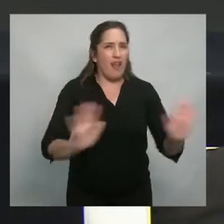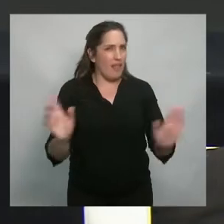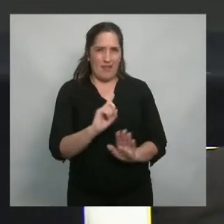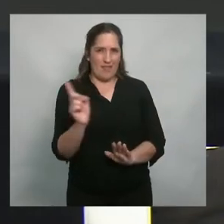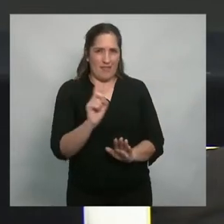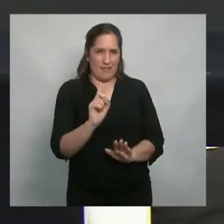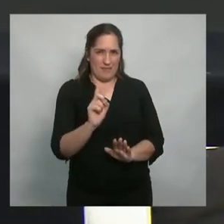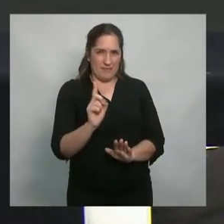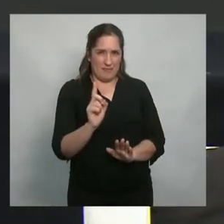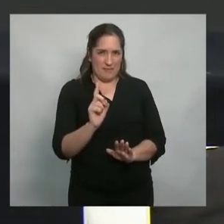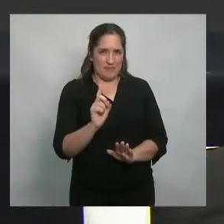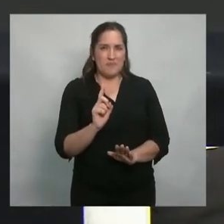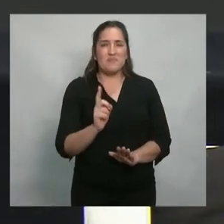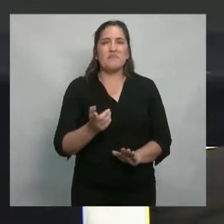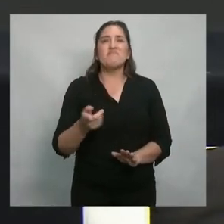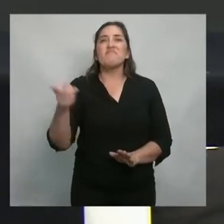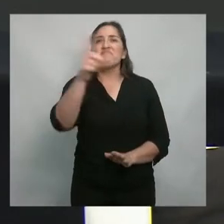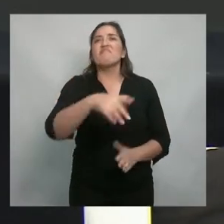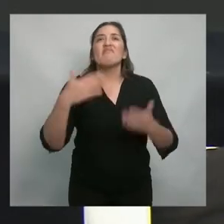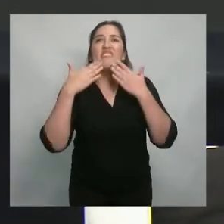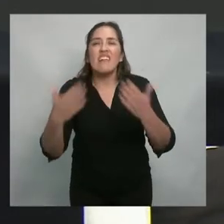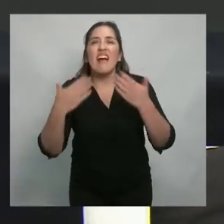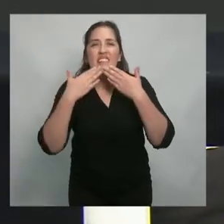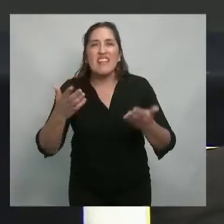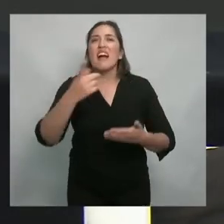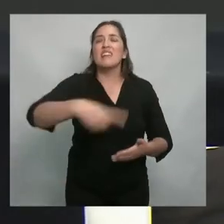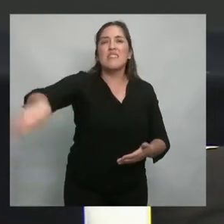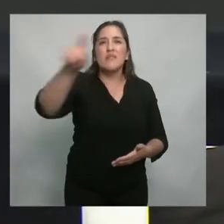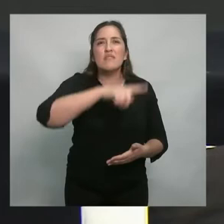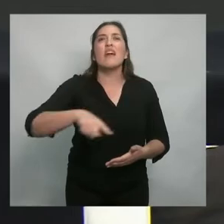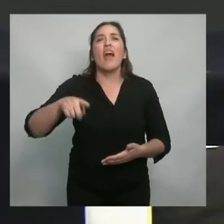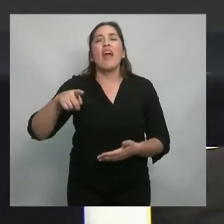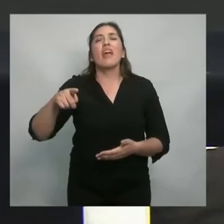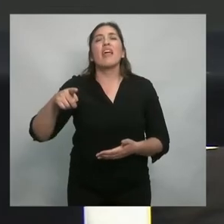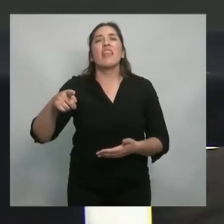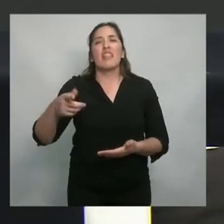Ah, bueno, gracias a ustedes que están más acostumbrados, gracias a Tilio.